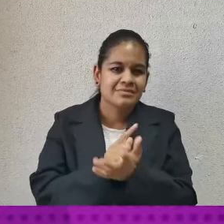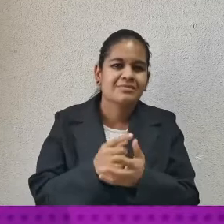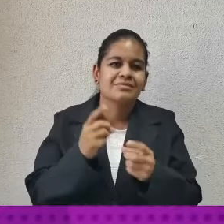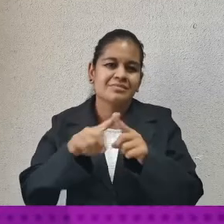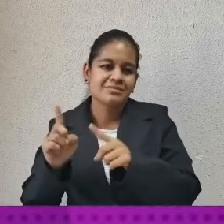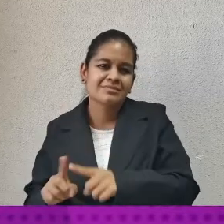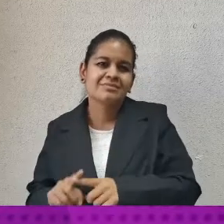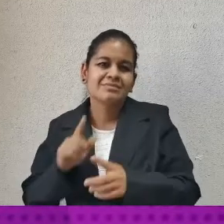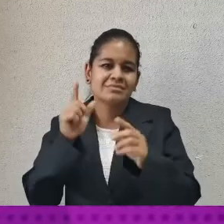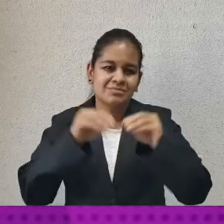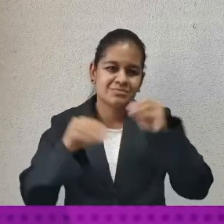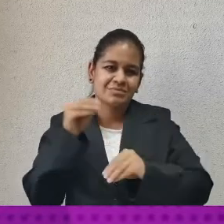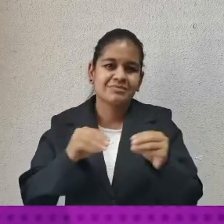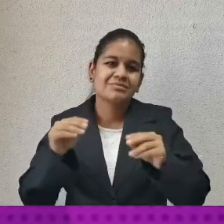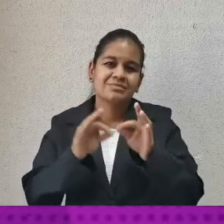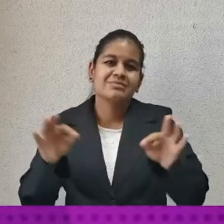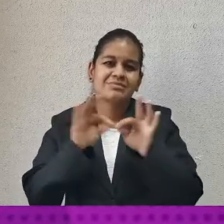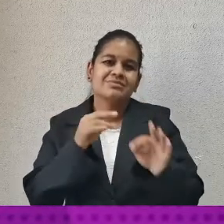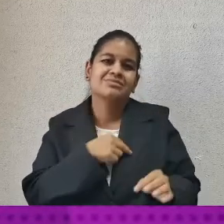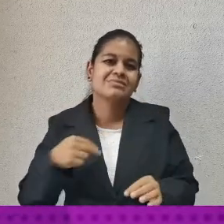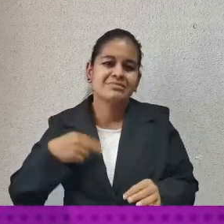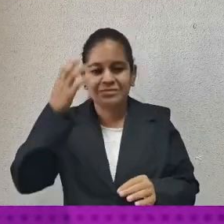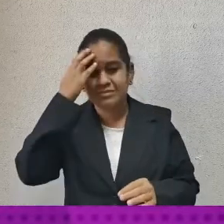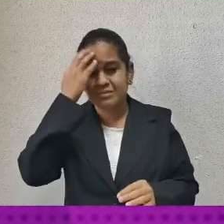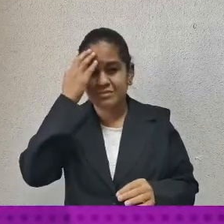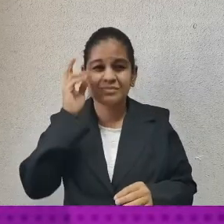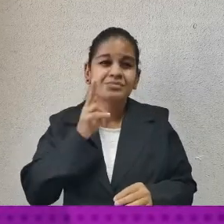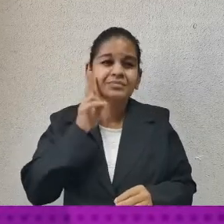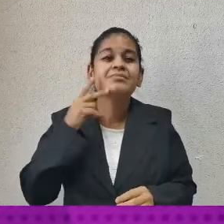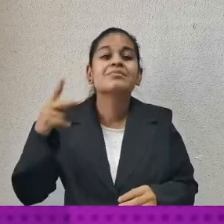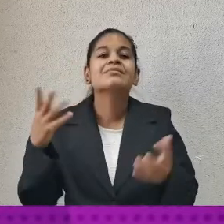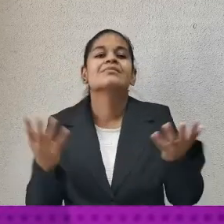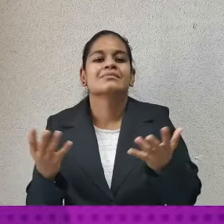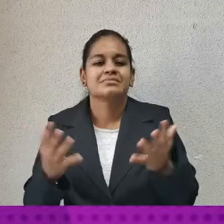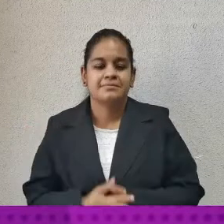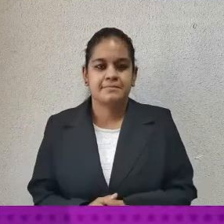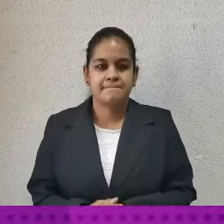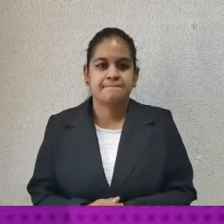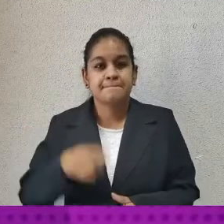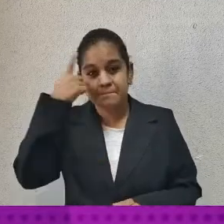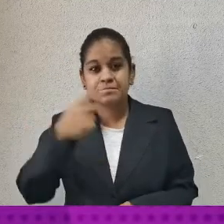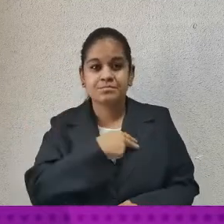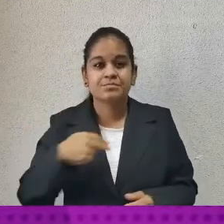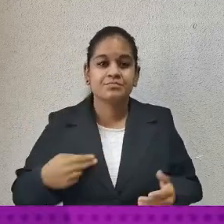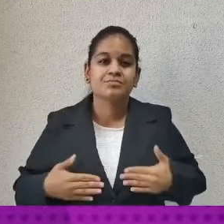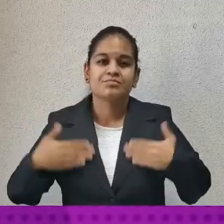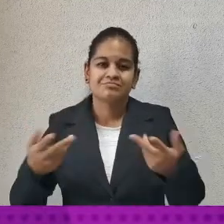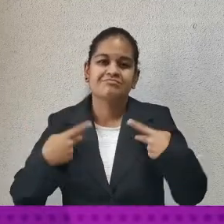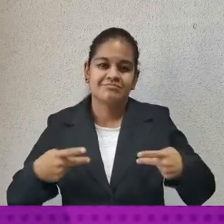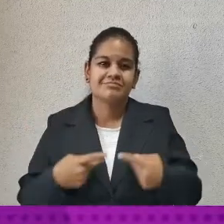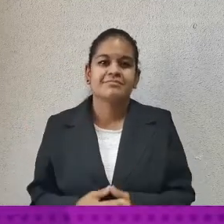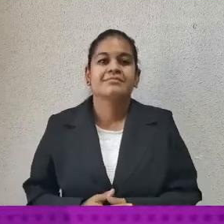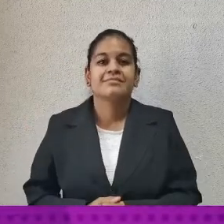los ciudadanos y que es importante conocerlos, saber que estas instancias están trabajando y operando para darle certeza y seguridad a